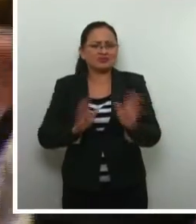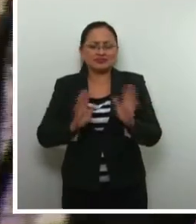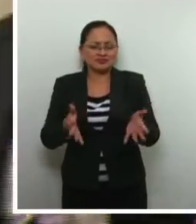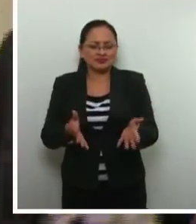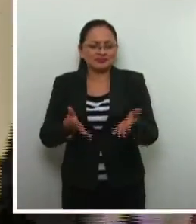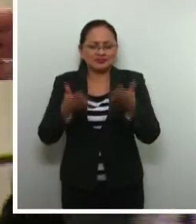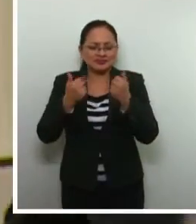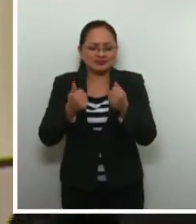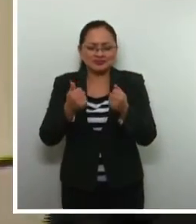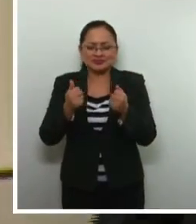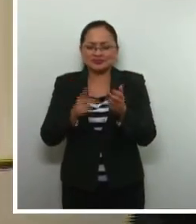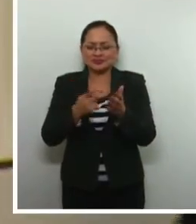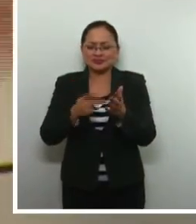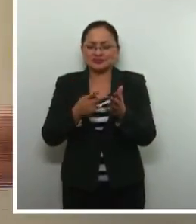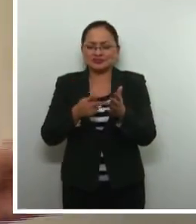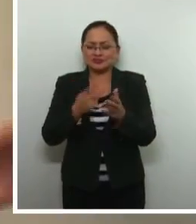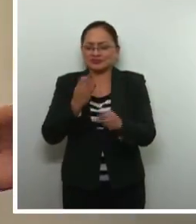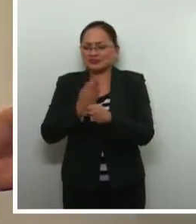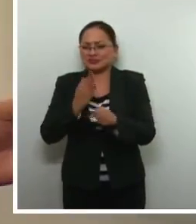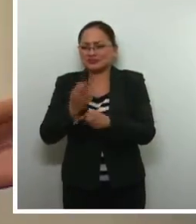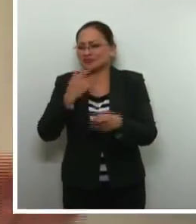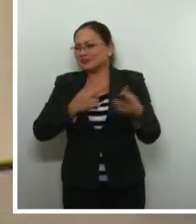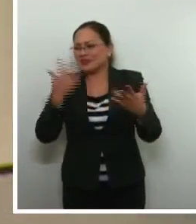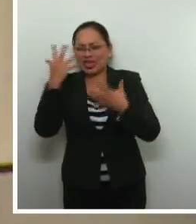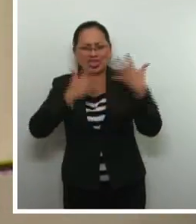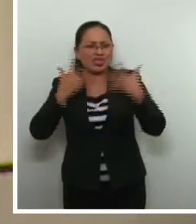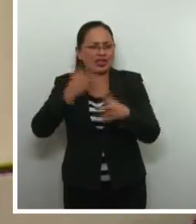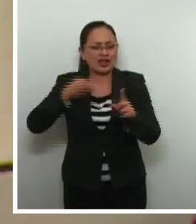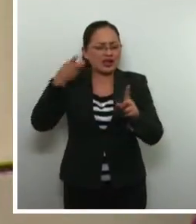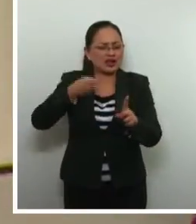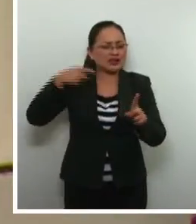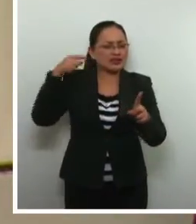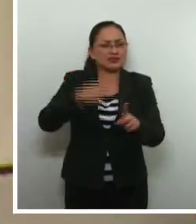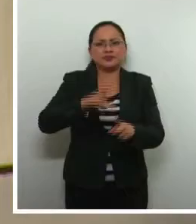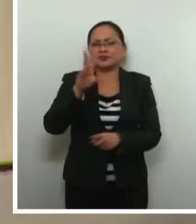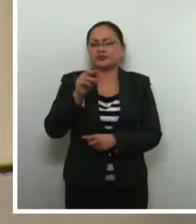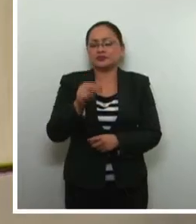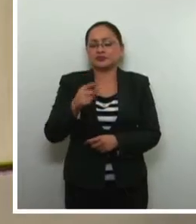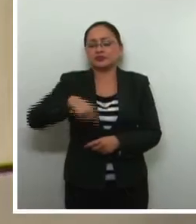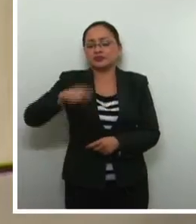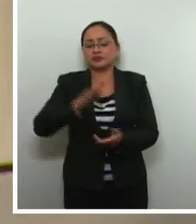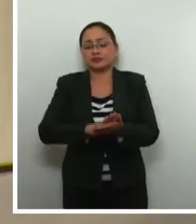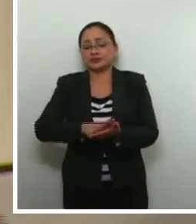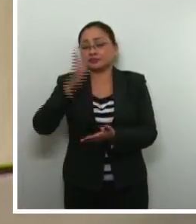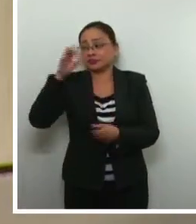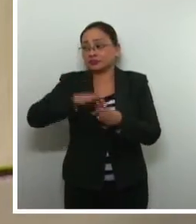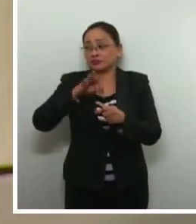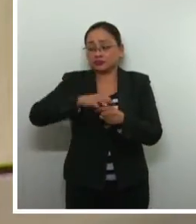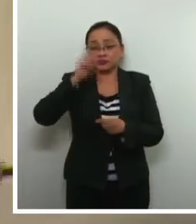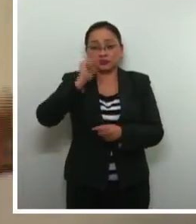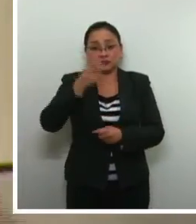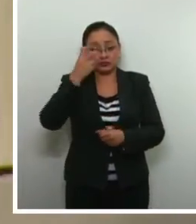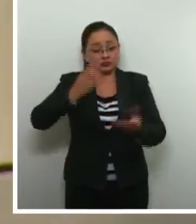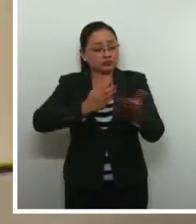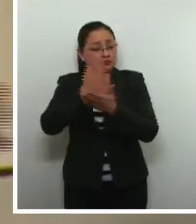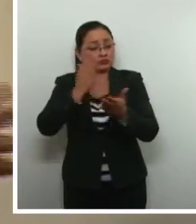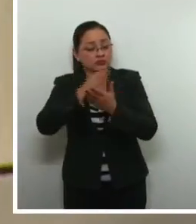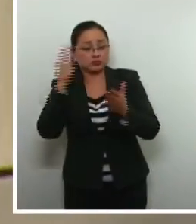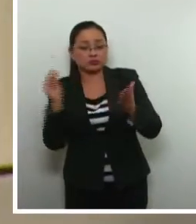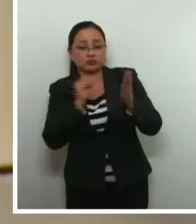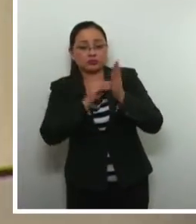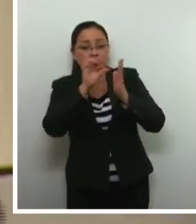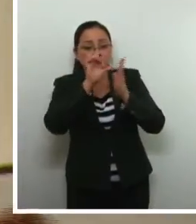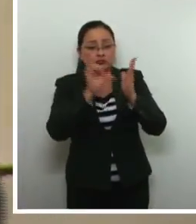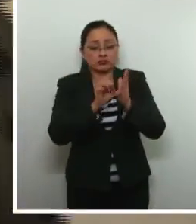no tenemos por qué hacernos bolas en este sentido. Las que tuvieron mayoría calificada son las que pasan, las que